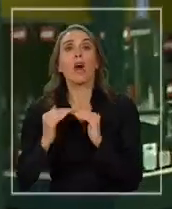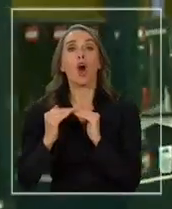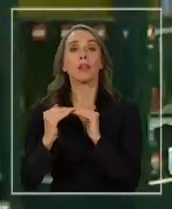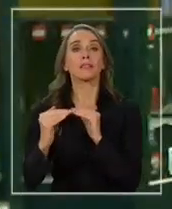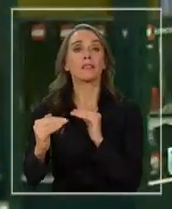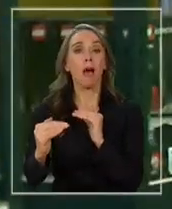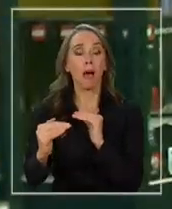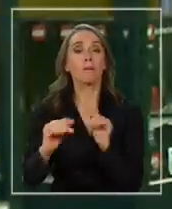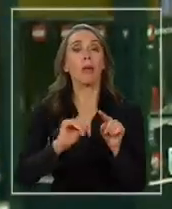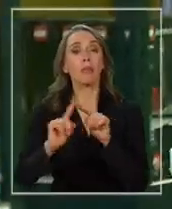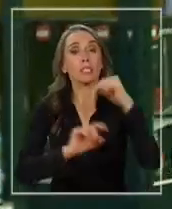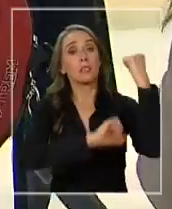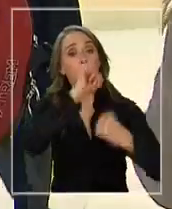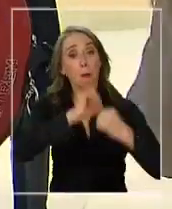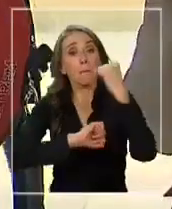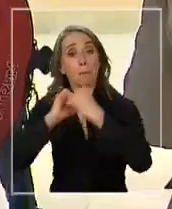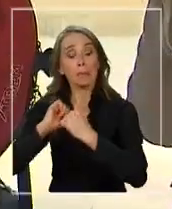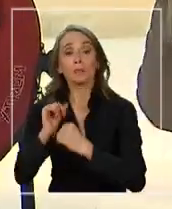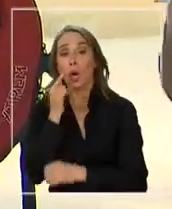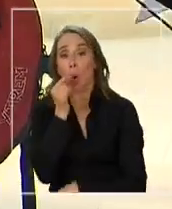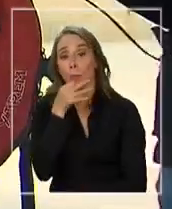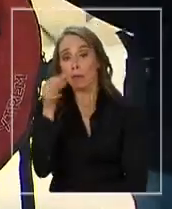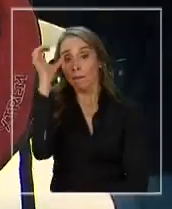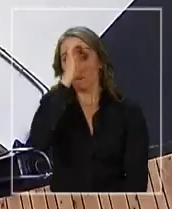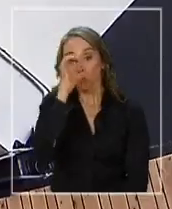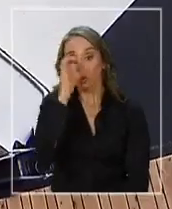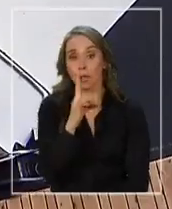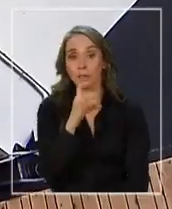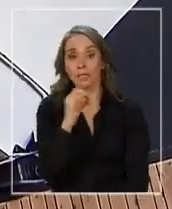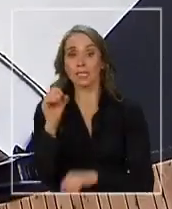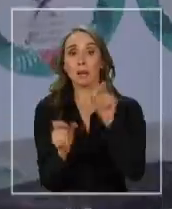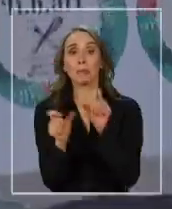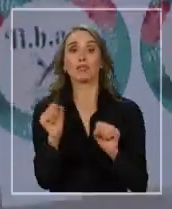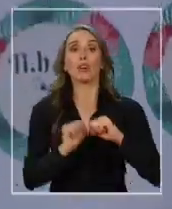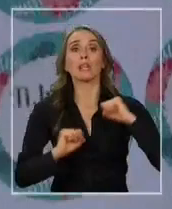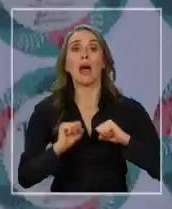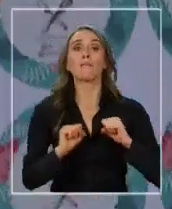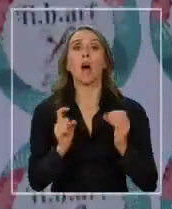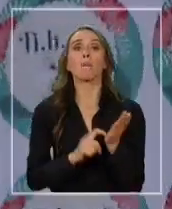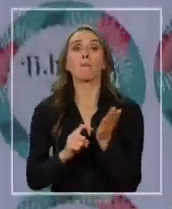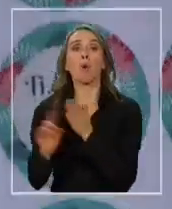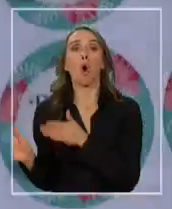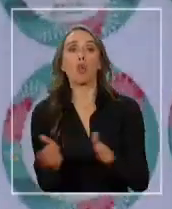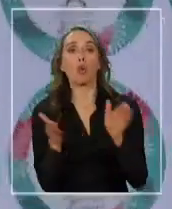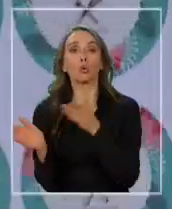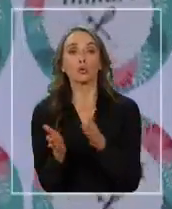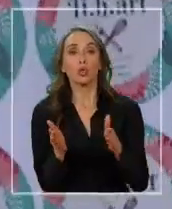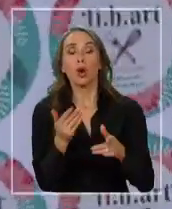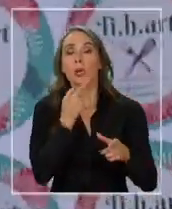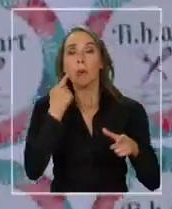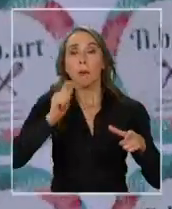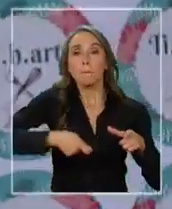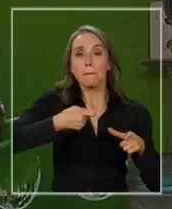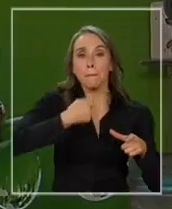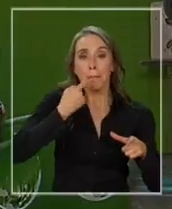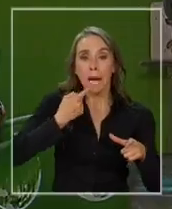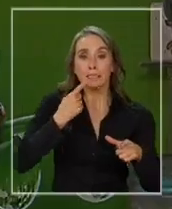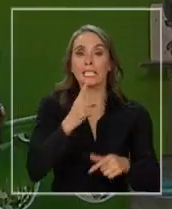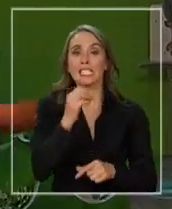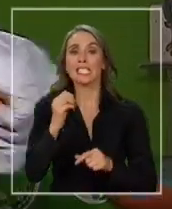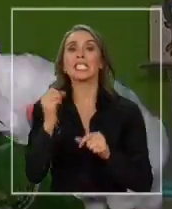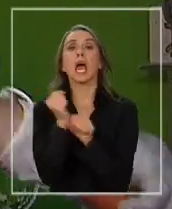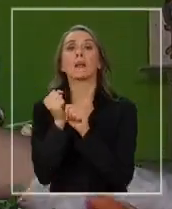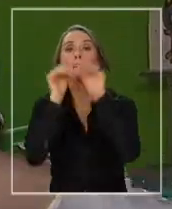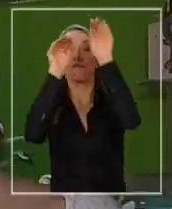está dando en diversos rubros. Estamos buscando 100 operarios de producción para el área de pastelería, 100 operarios de